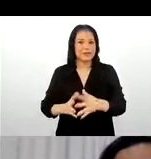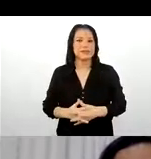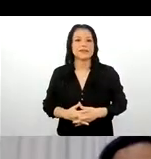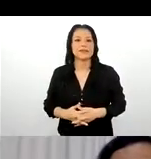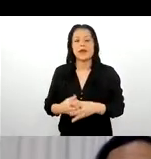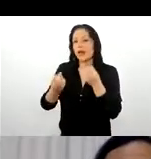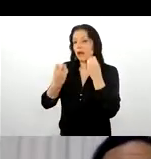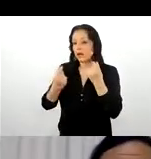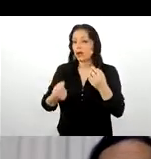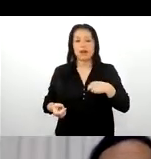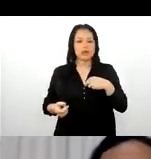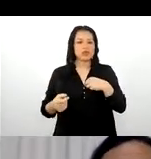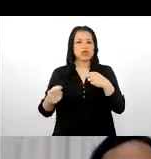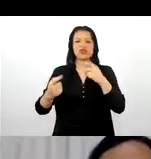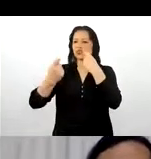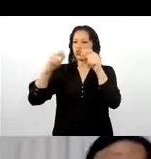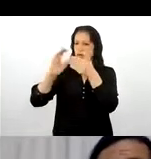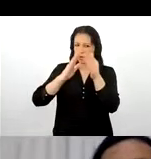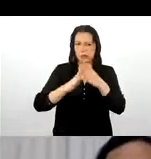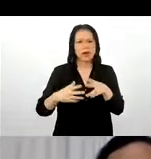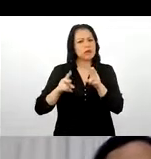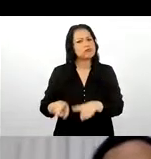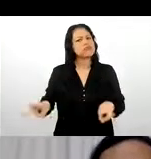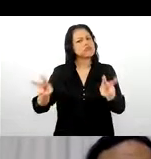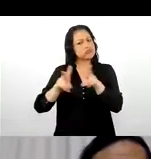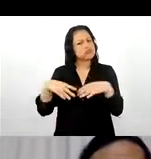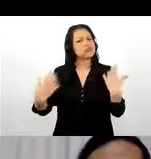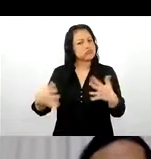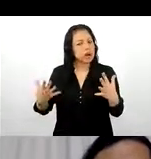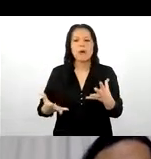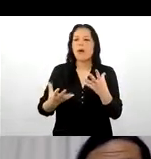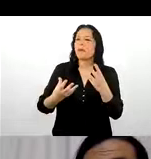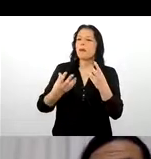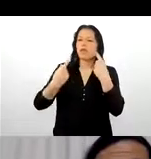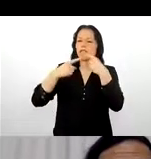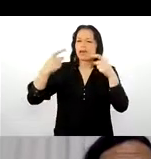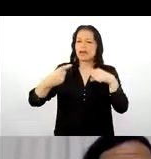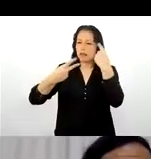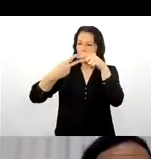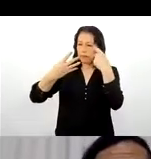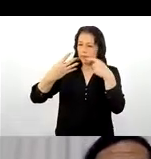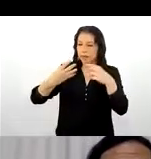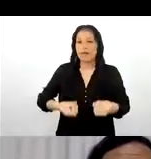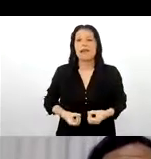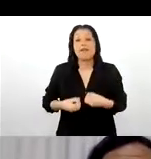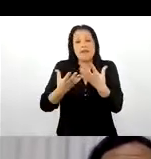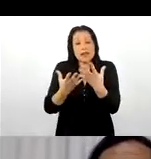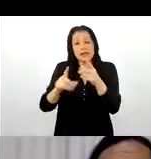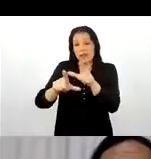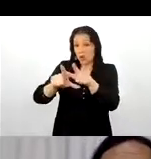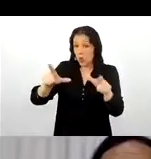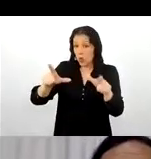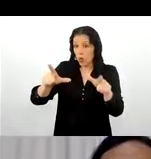para nosotros turismo comunitario es muy valioso porque, por muchas razones, consolida la oferta turística local, posiciona al